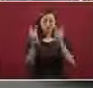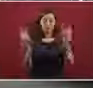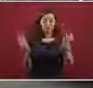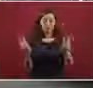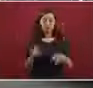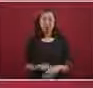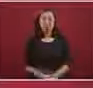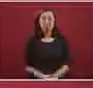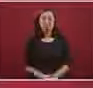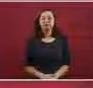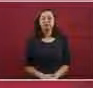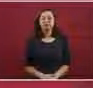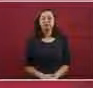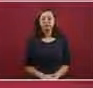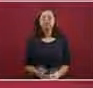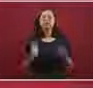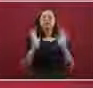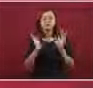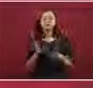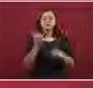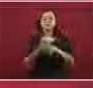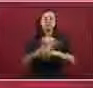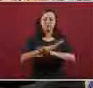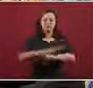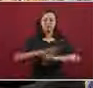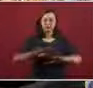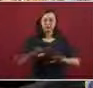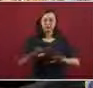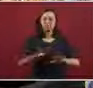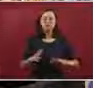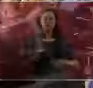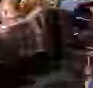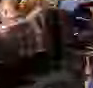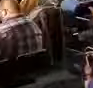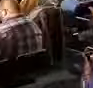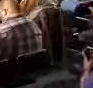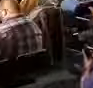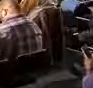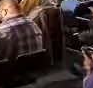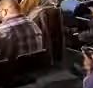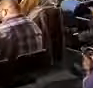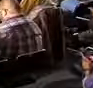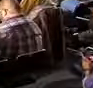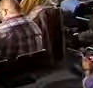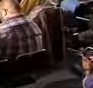hizo un informe aquí, se presentó sobre esos bienes.